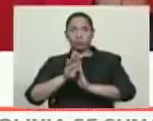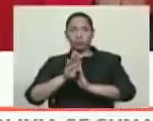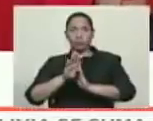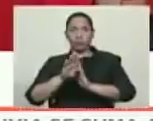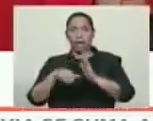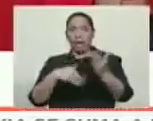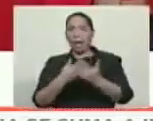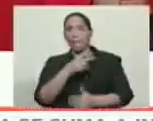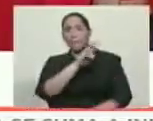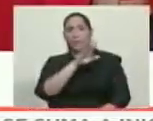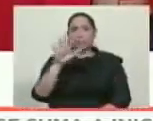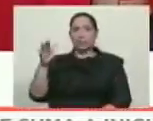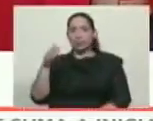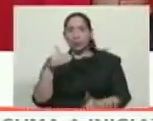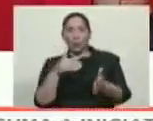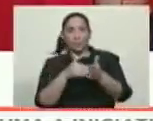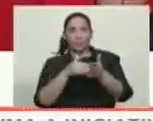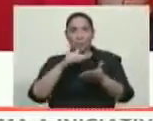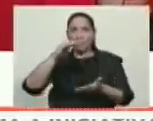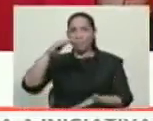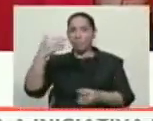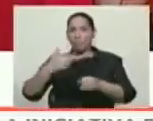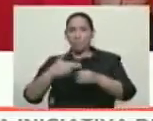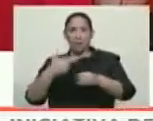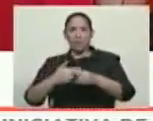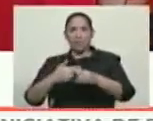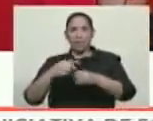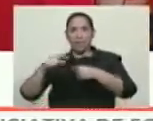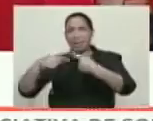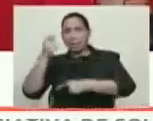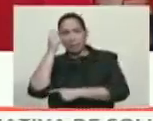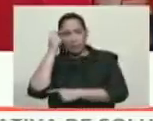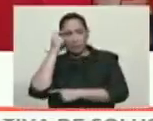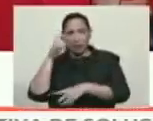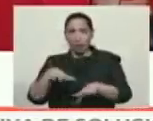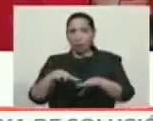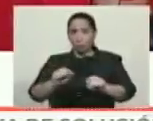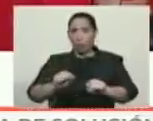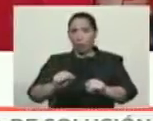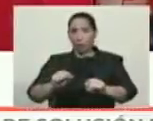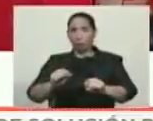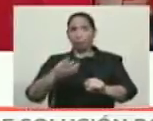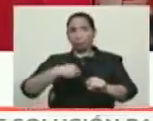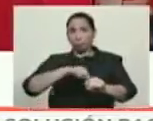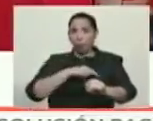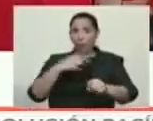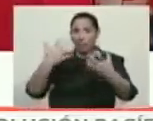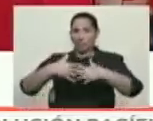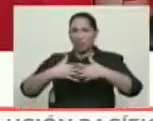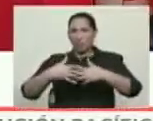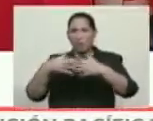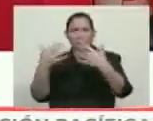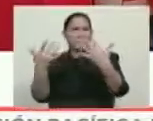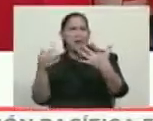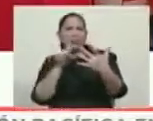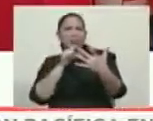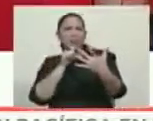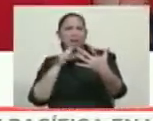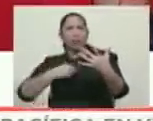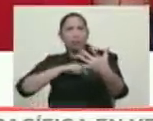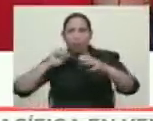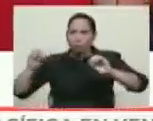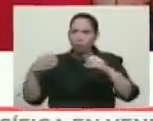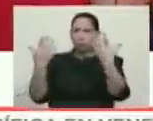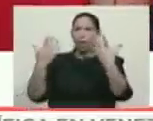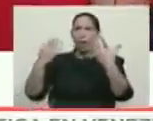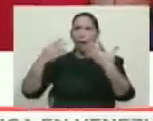por día. Habían tomado nuestra industria por unas pocas horas. ¿Y de manos de quién rescatamos a